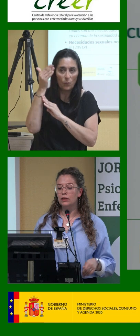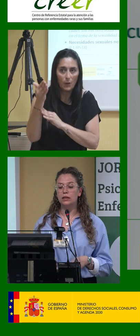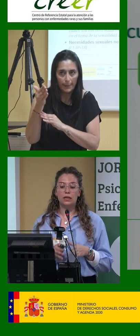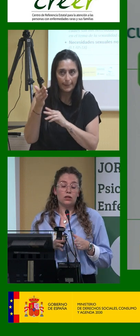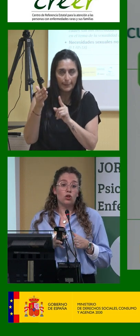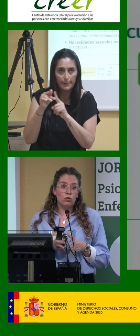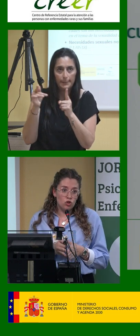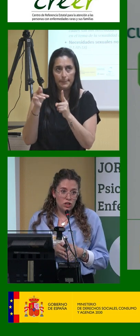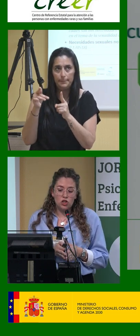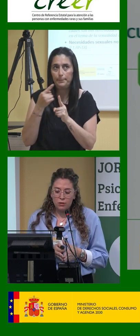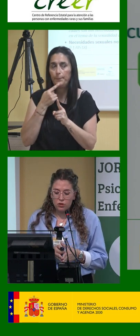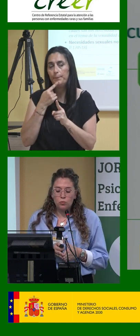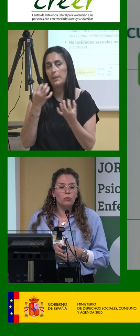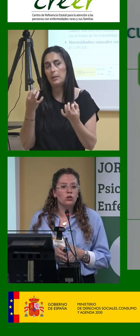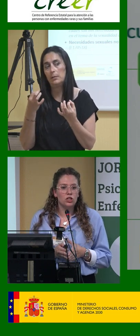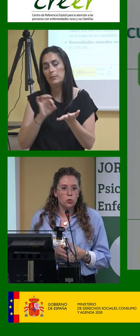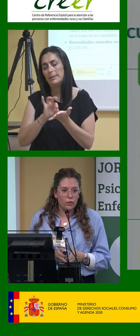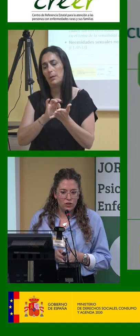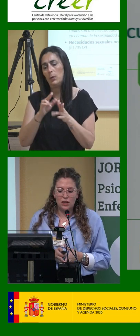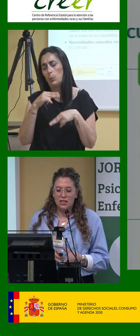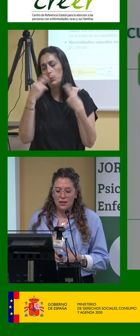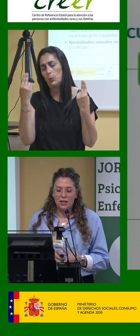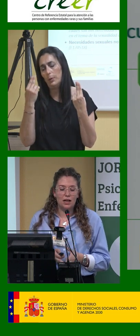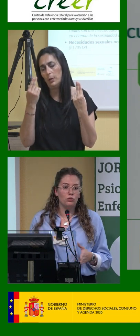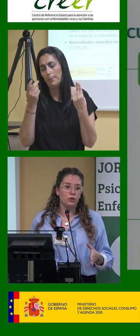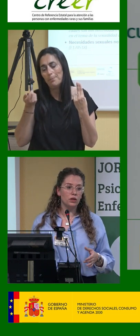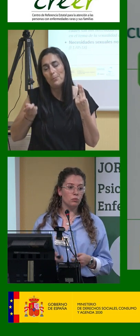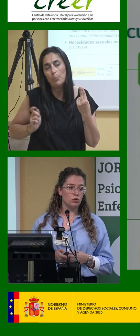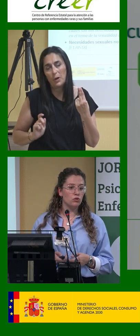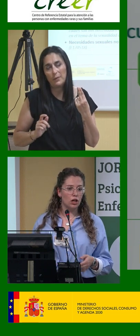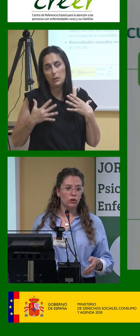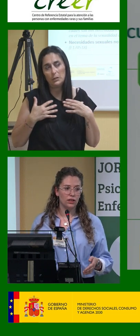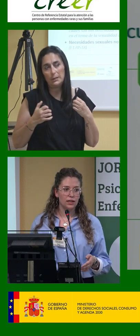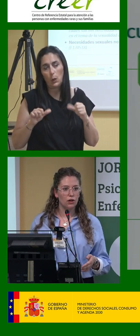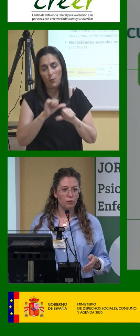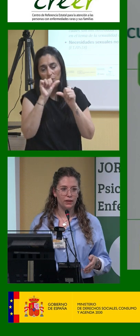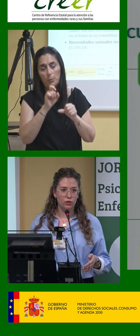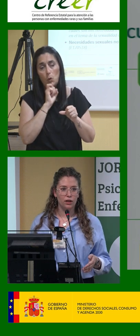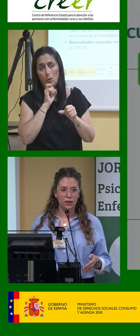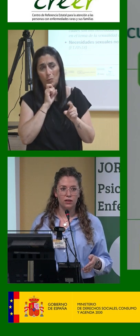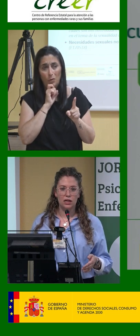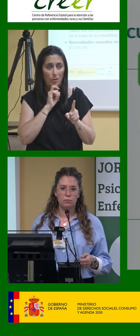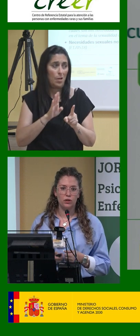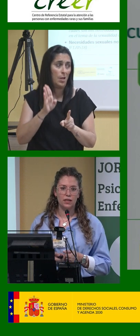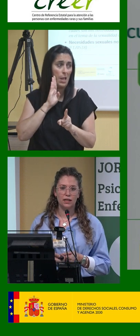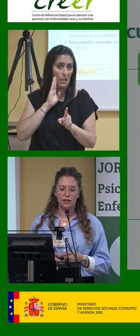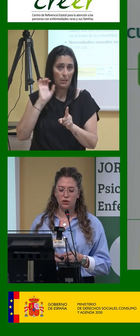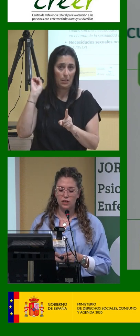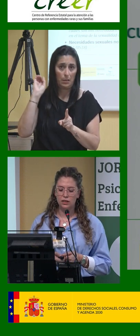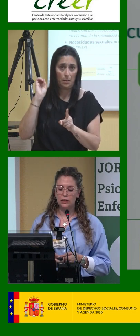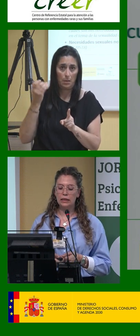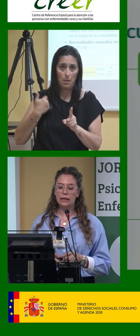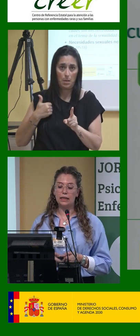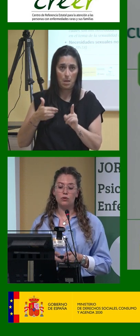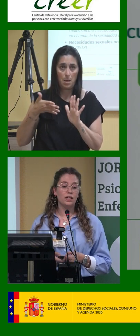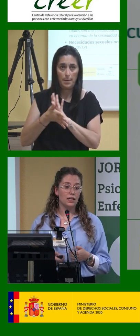lado, ¿cómo son esos servicios públicos, esos profesionales hacia la salud? Pues bueno, es algo que ya se ha comentado también en las ponencias